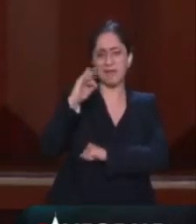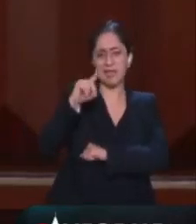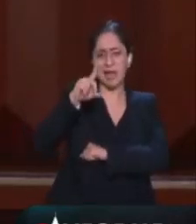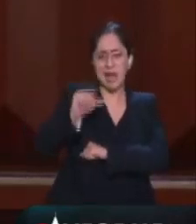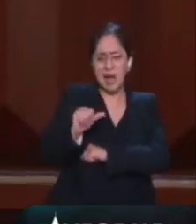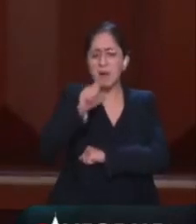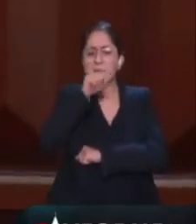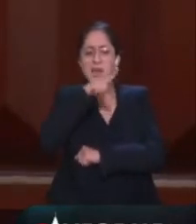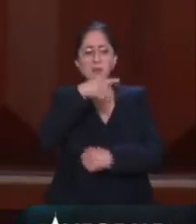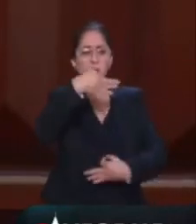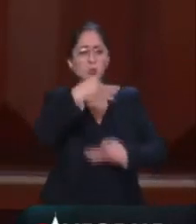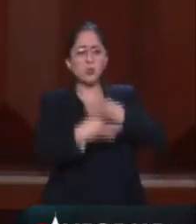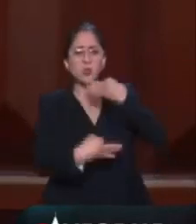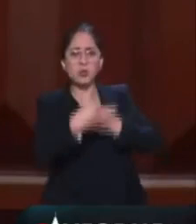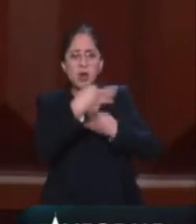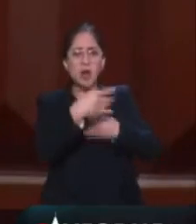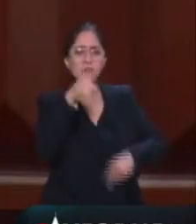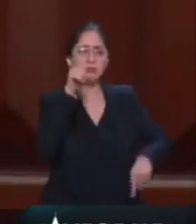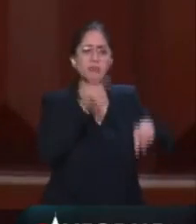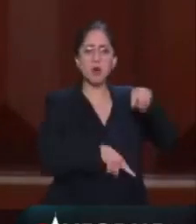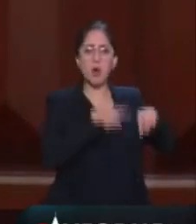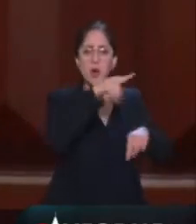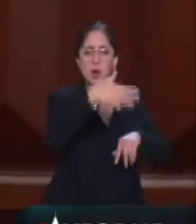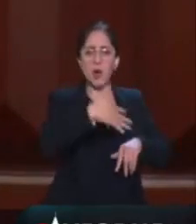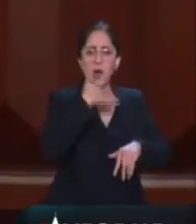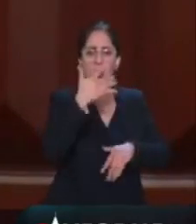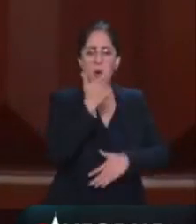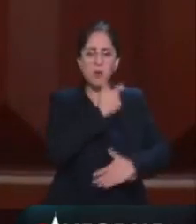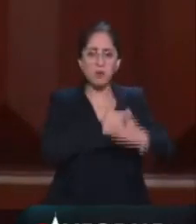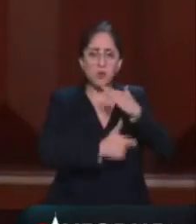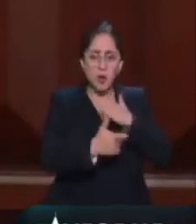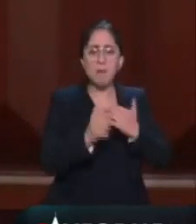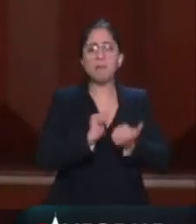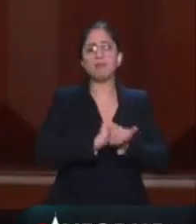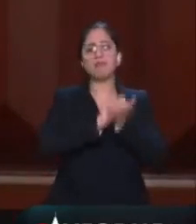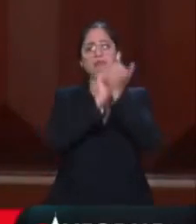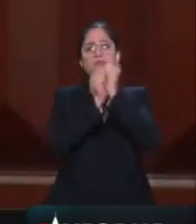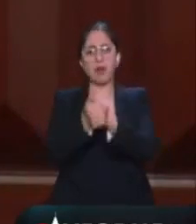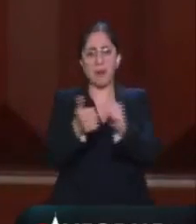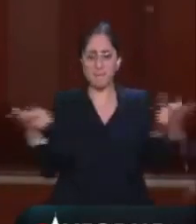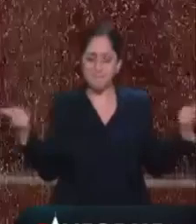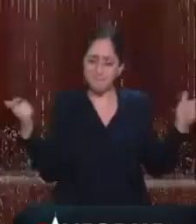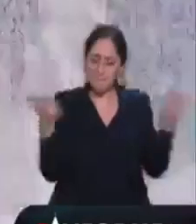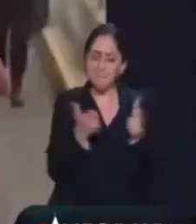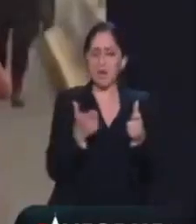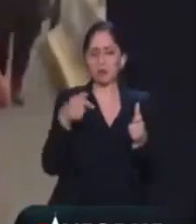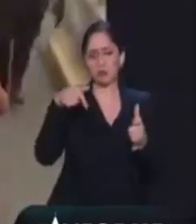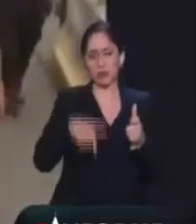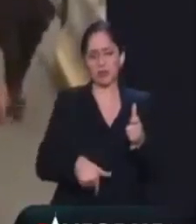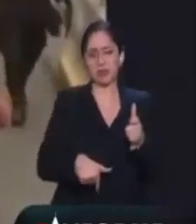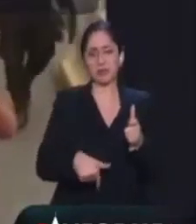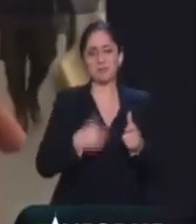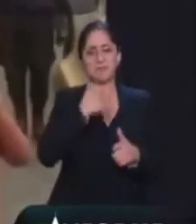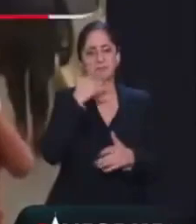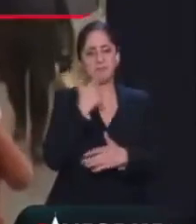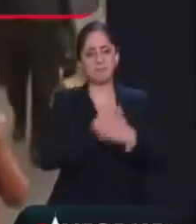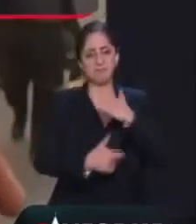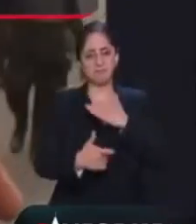sistema judicial anticorrupción para que podamos reducir la corrupción con energía.